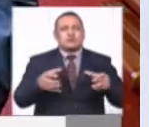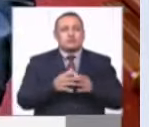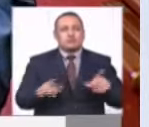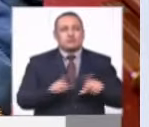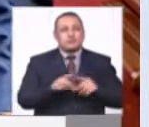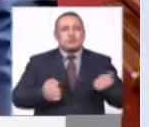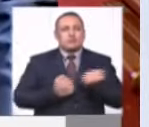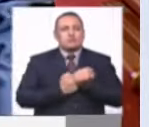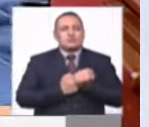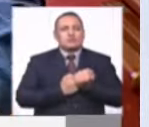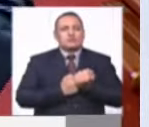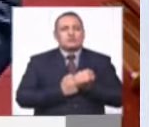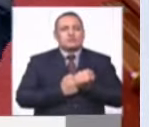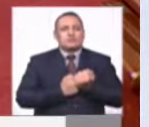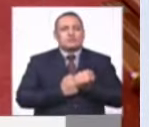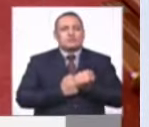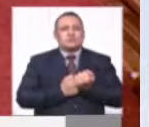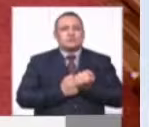estamos impulsando